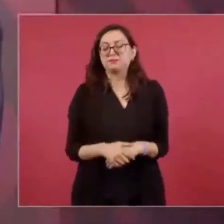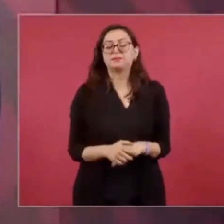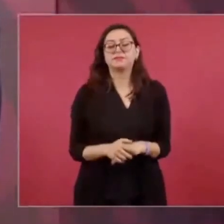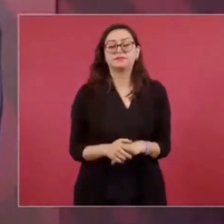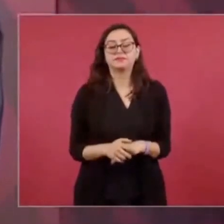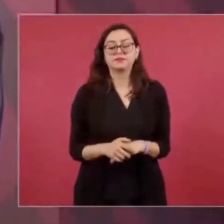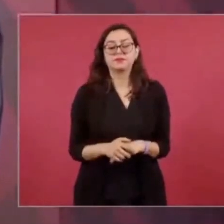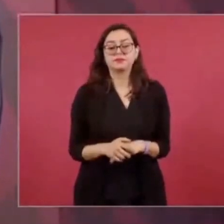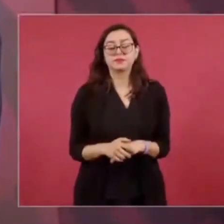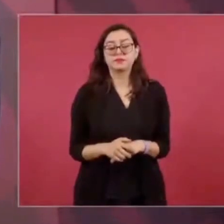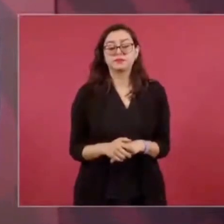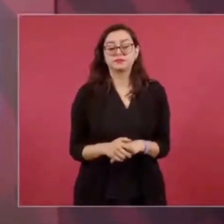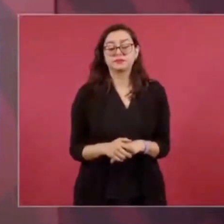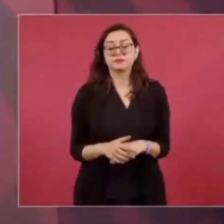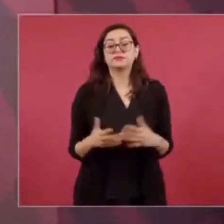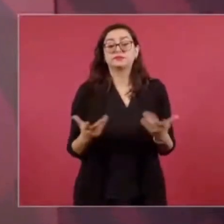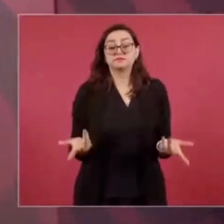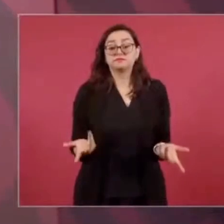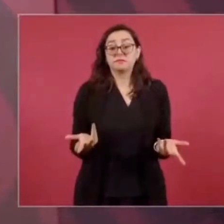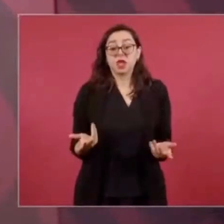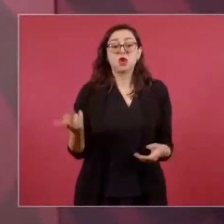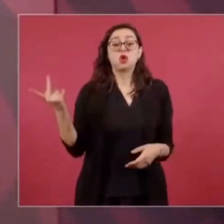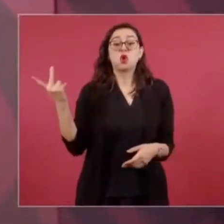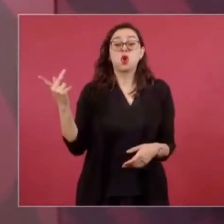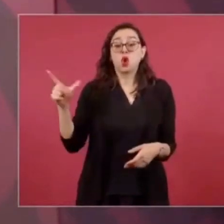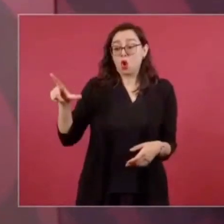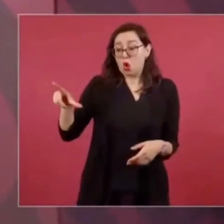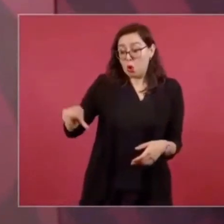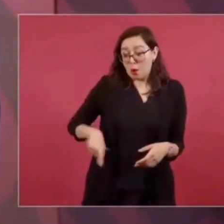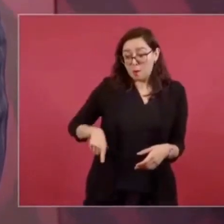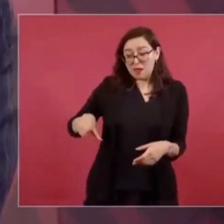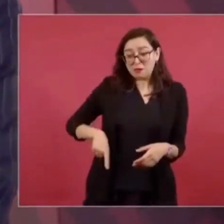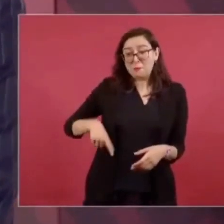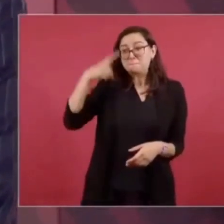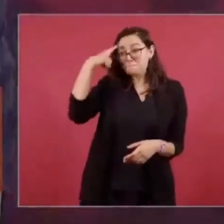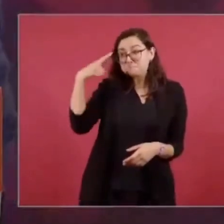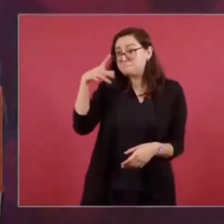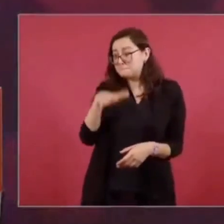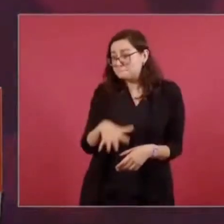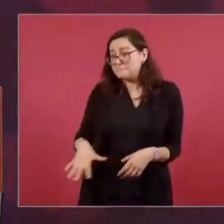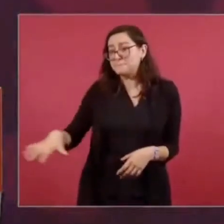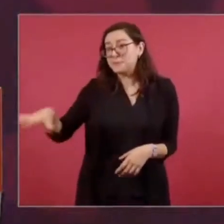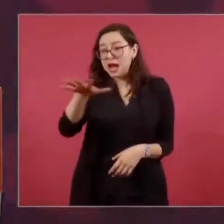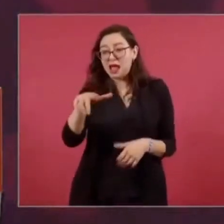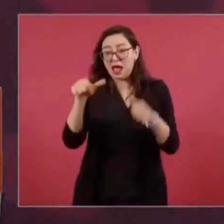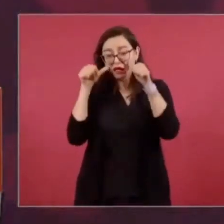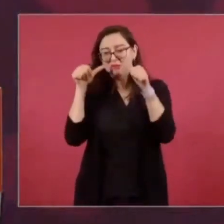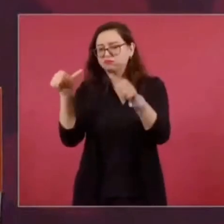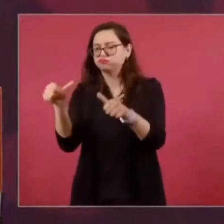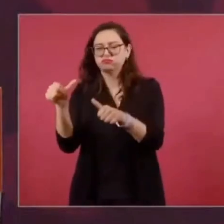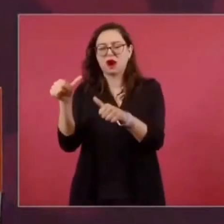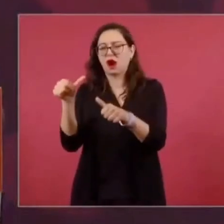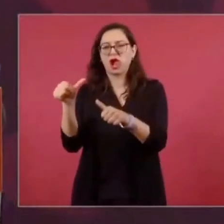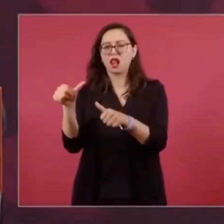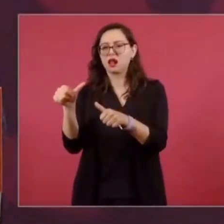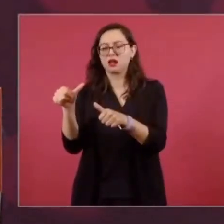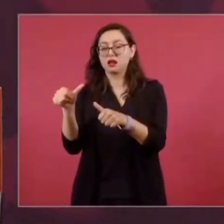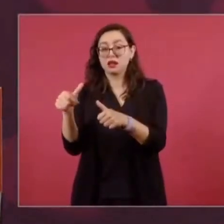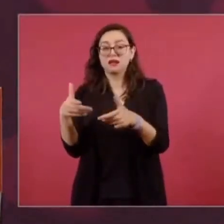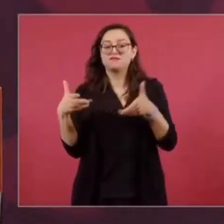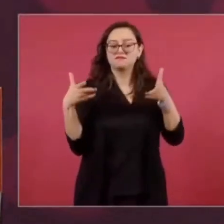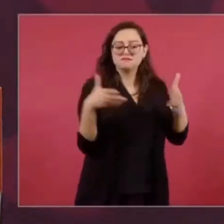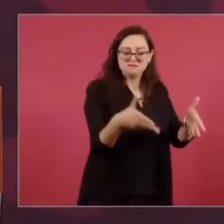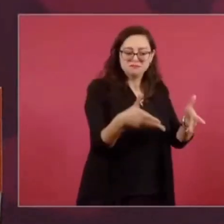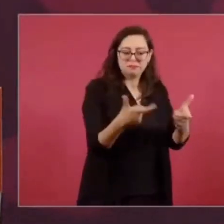El gobierno no estaba para procurar la justicia, sino para facilitar a los hombres de negocios hacer riquezas